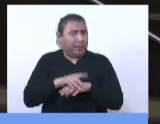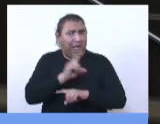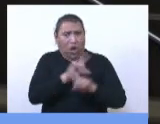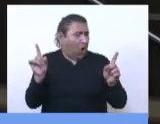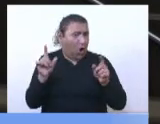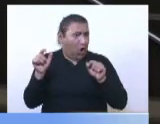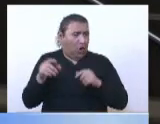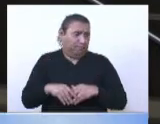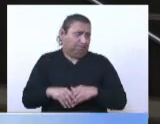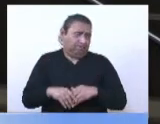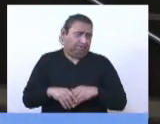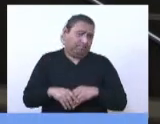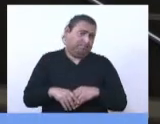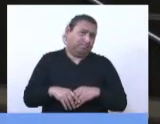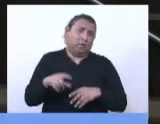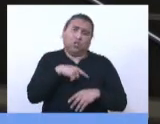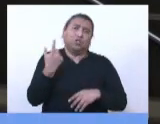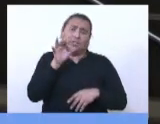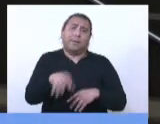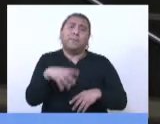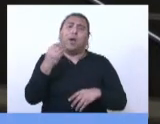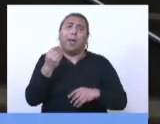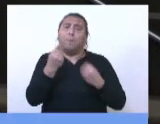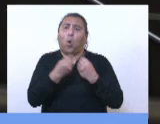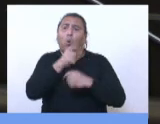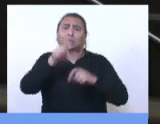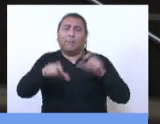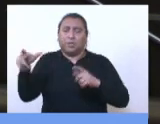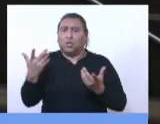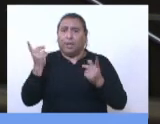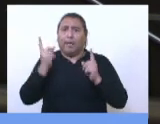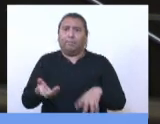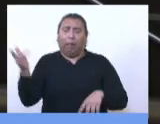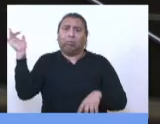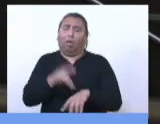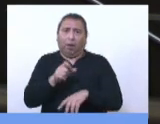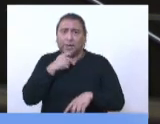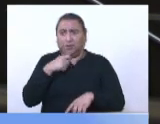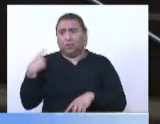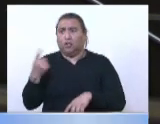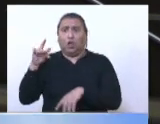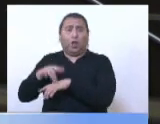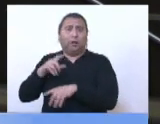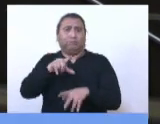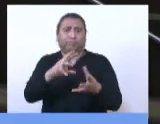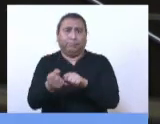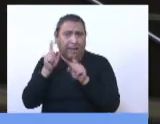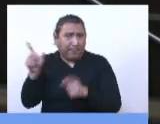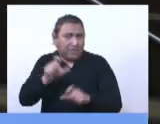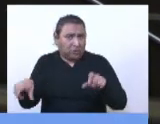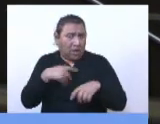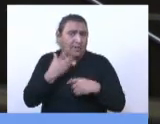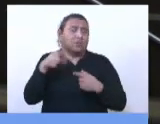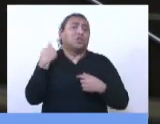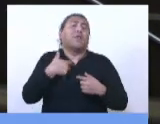porque sabemos que está en juego el trabajo de mucha gente por eso es que el secreto de energía en forma permanente visión no tenemos que ver cómo